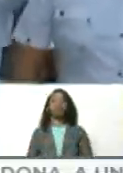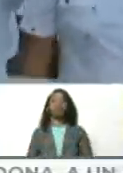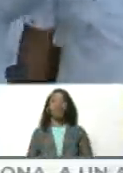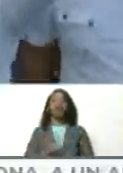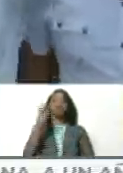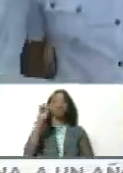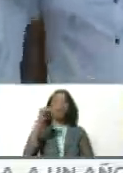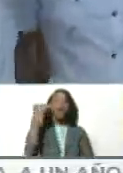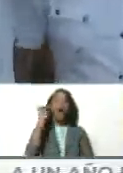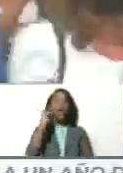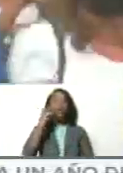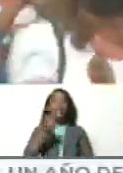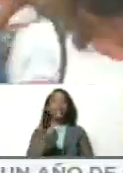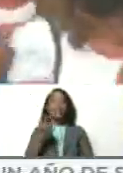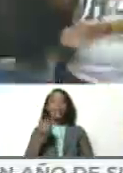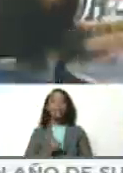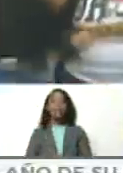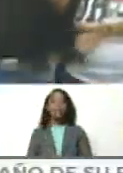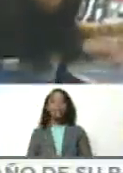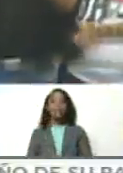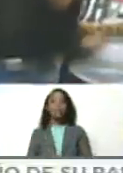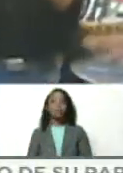También hay que decir que